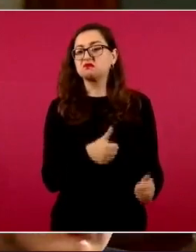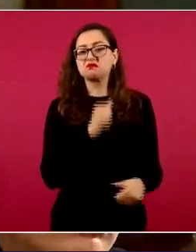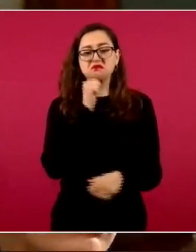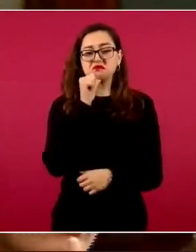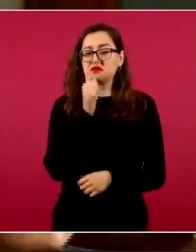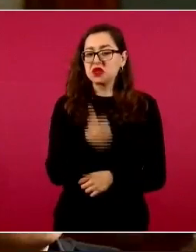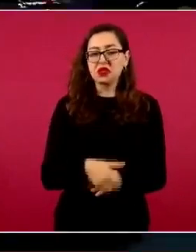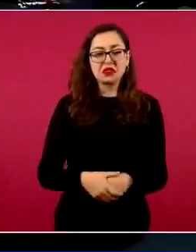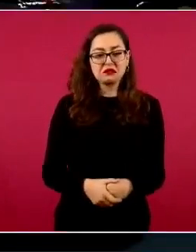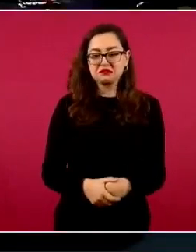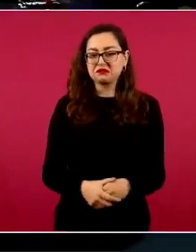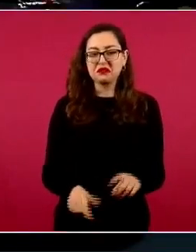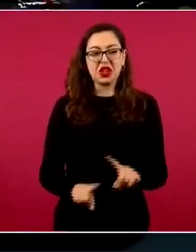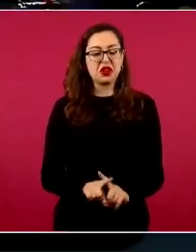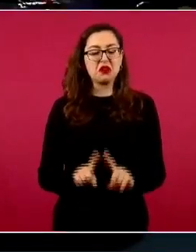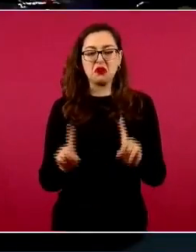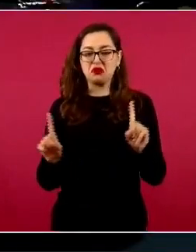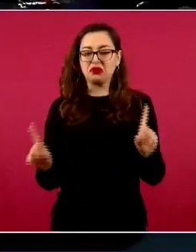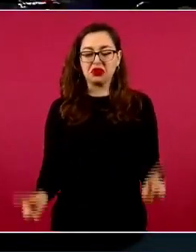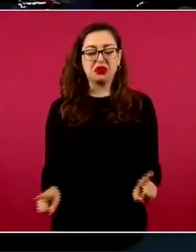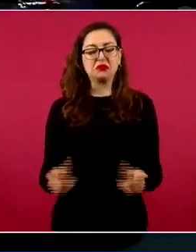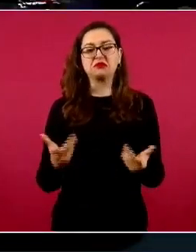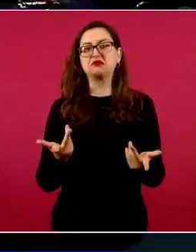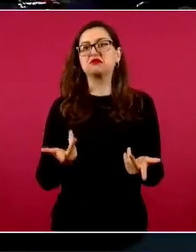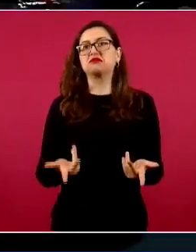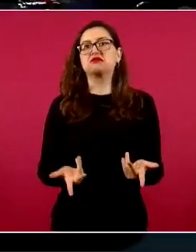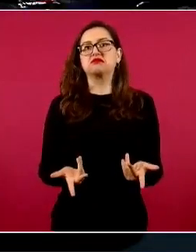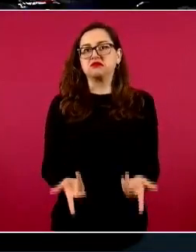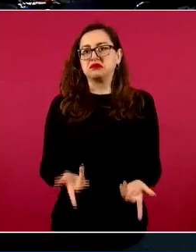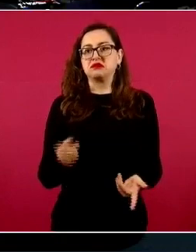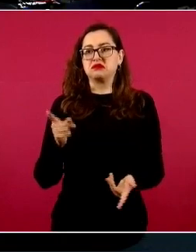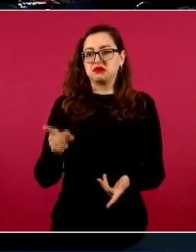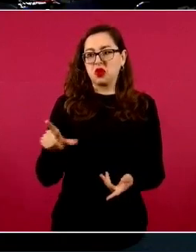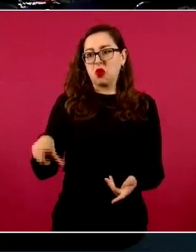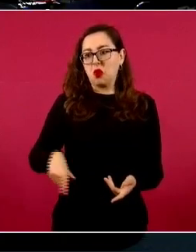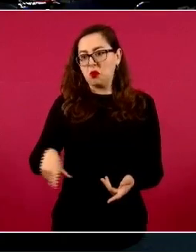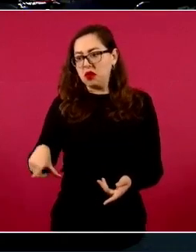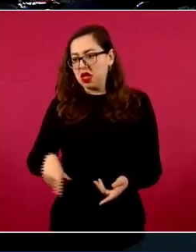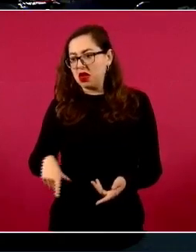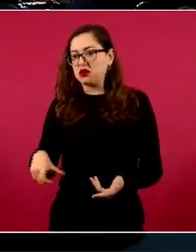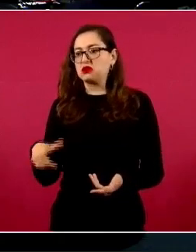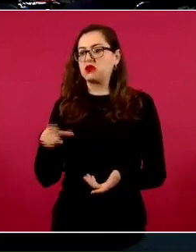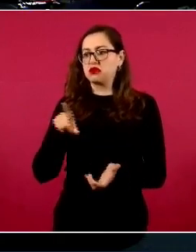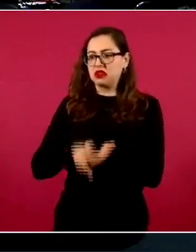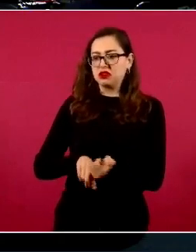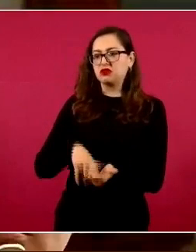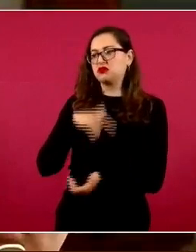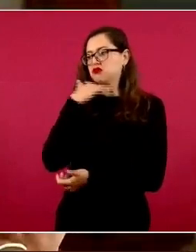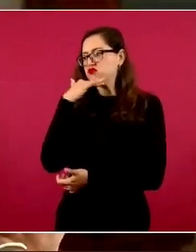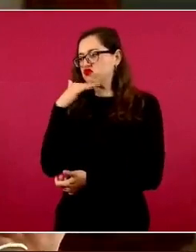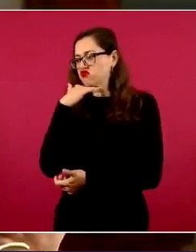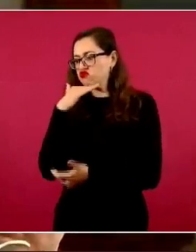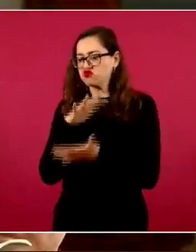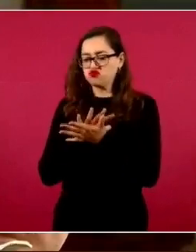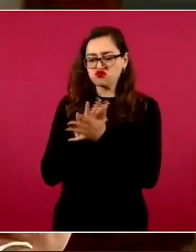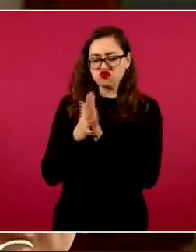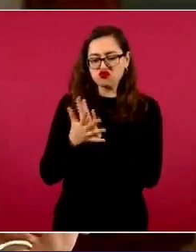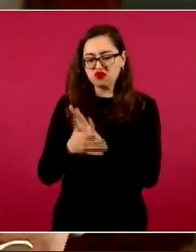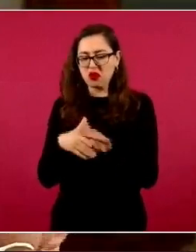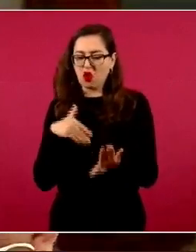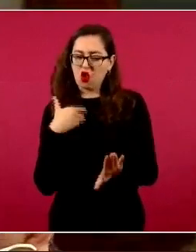el contrario, hay funcionarios que están a favor de la corrupción. Los voy a